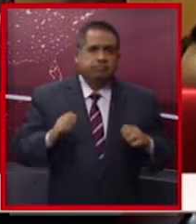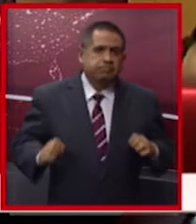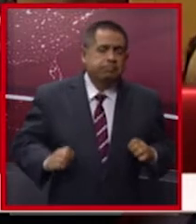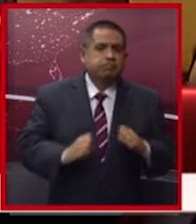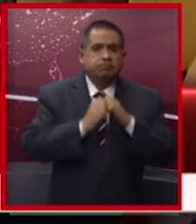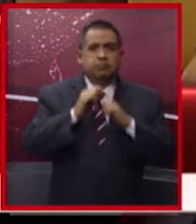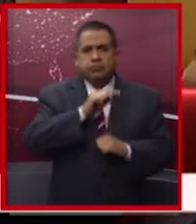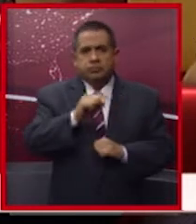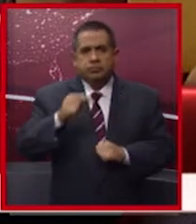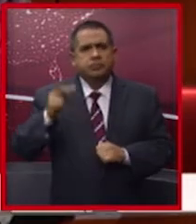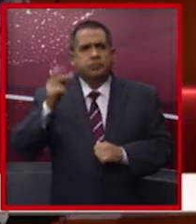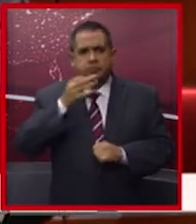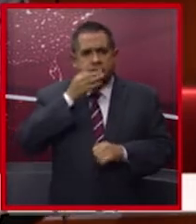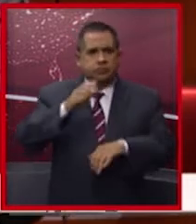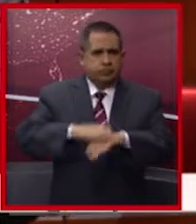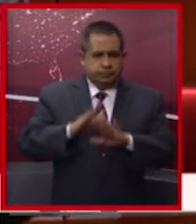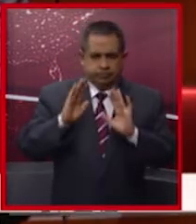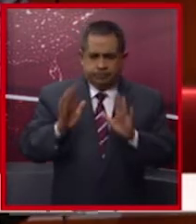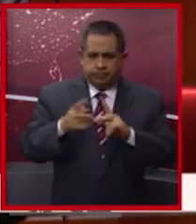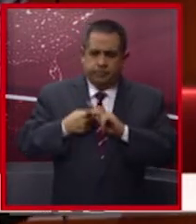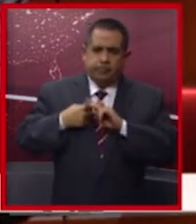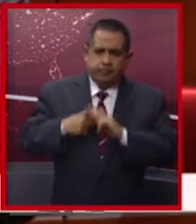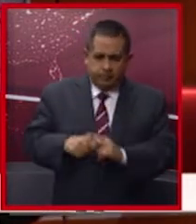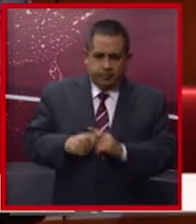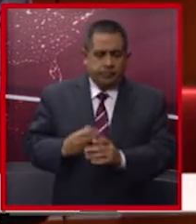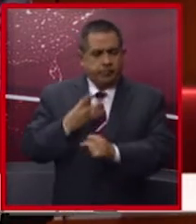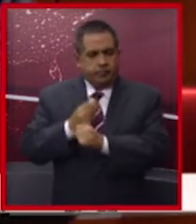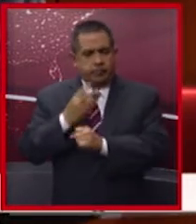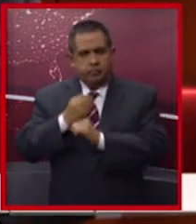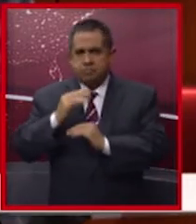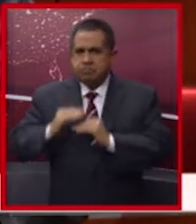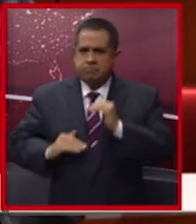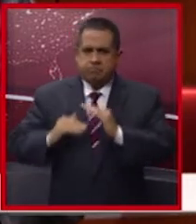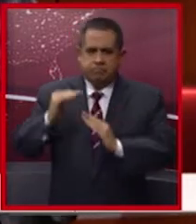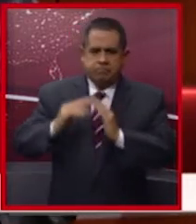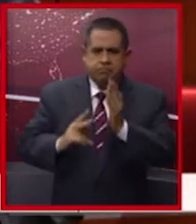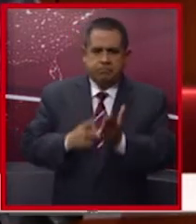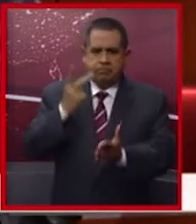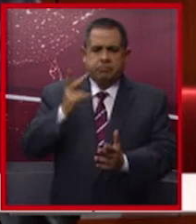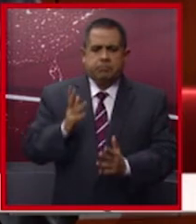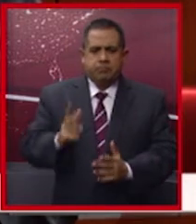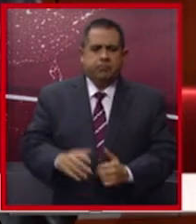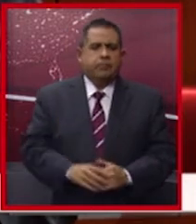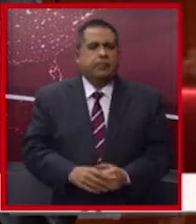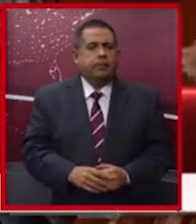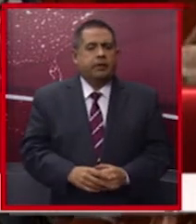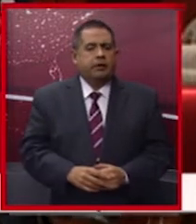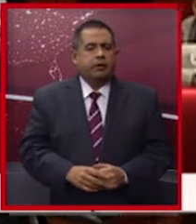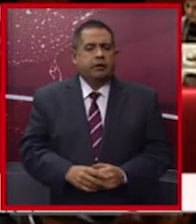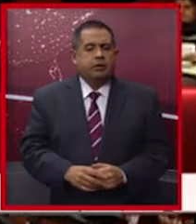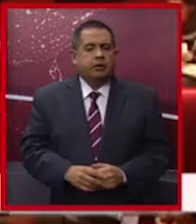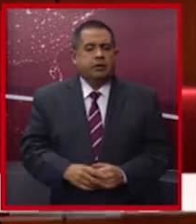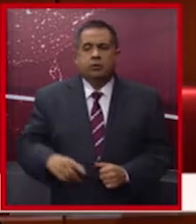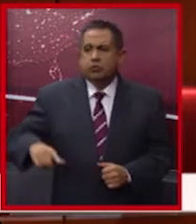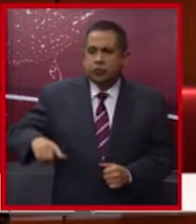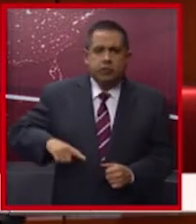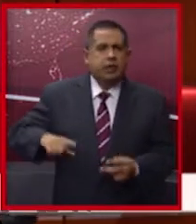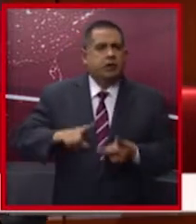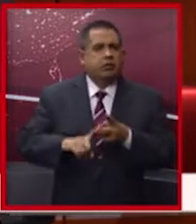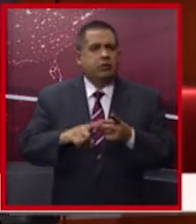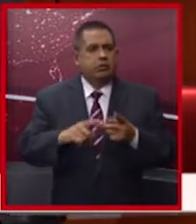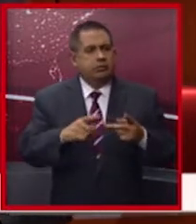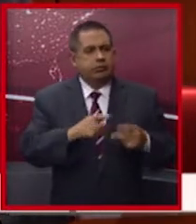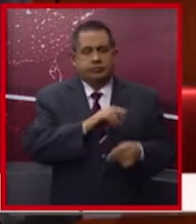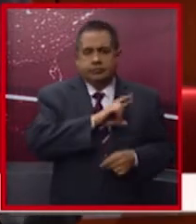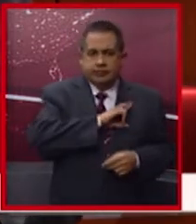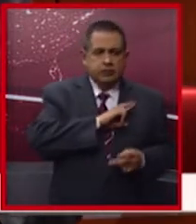emergencia, pero anunció que ya se realizan las labores de reconstrucción. Estamos unidos, la sociedad civil, el sector